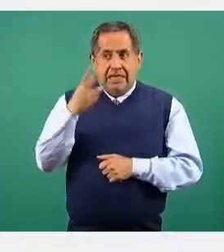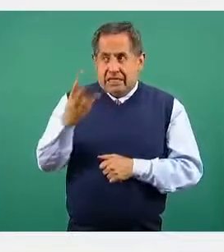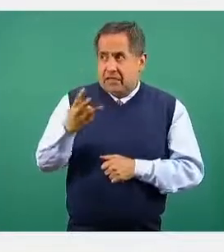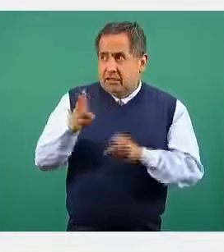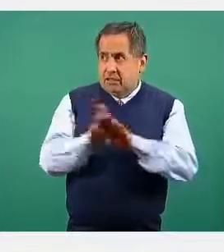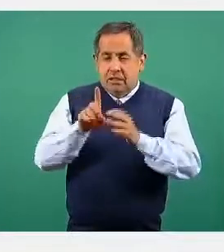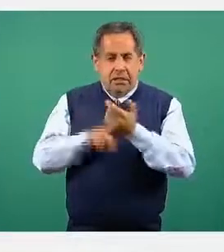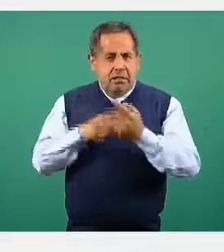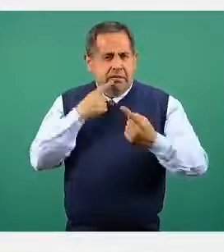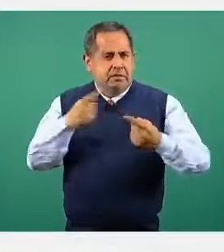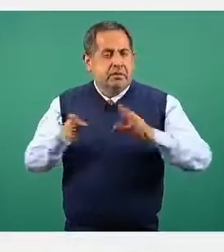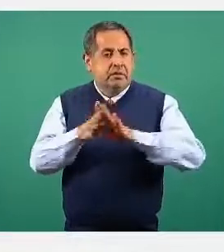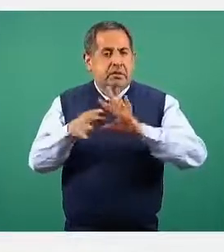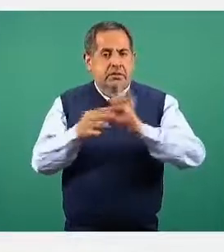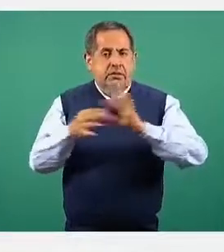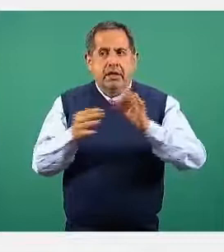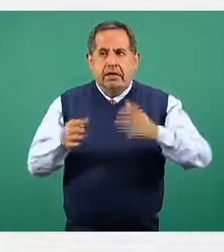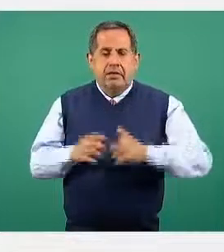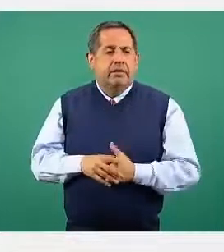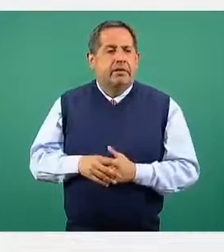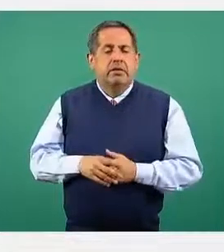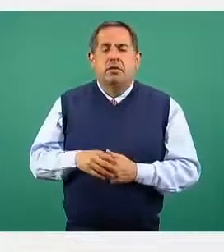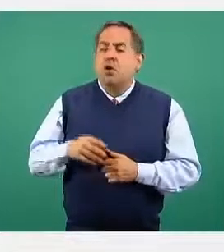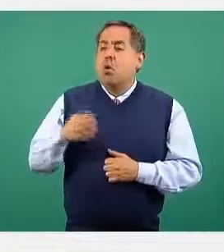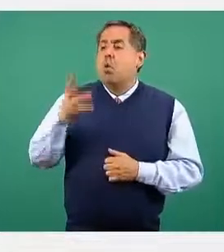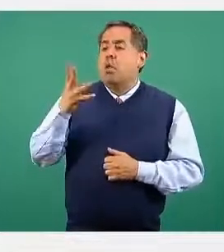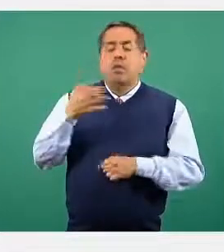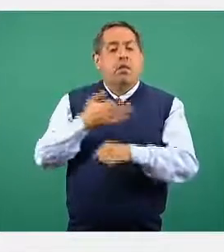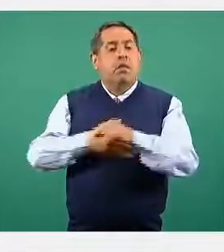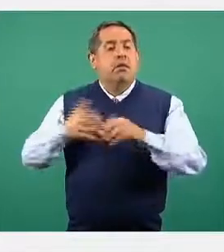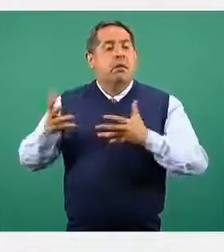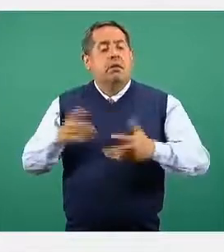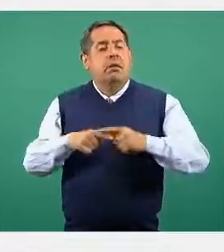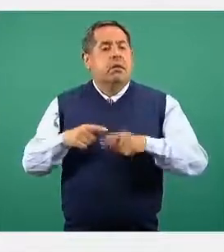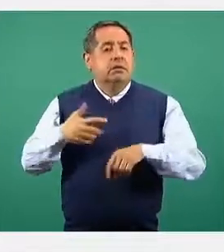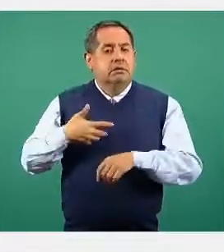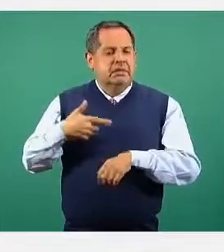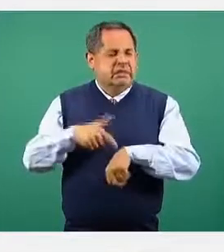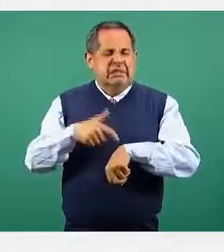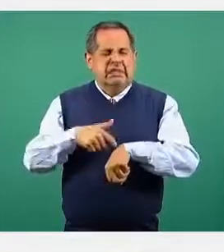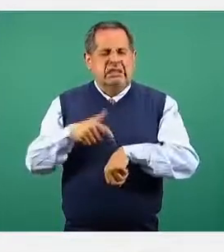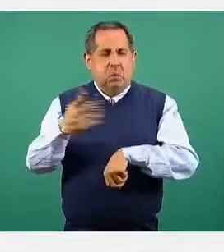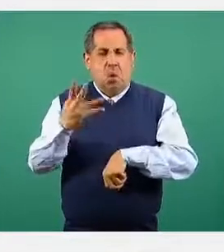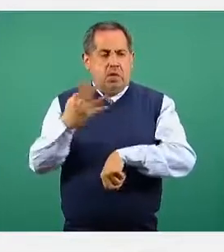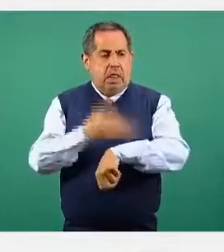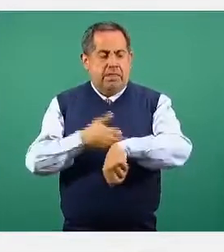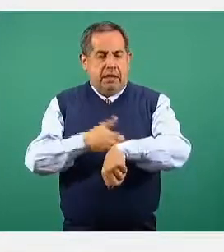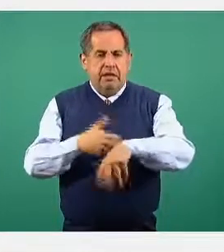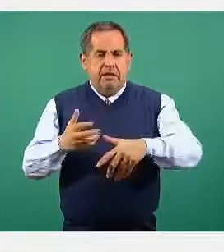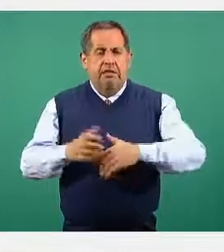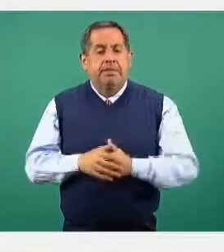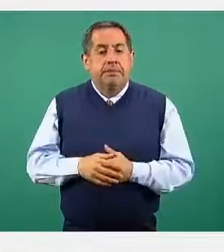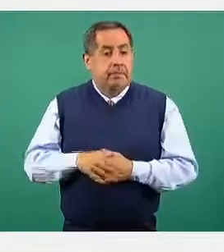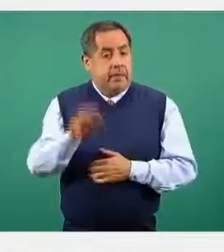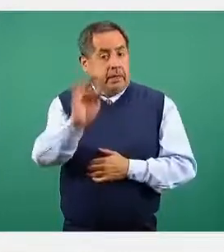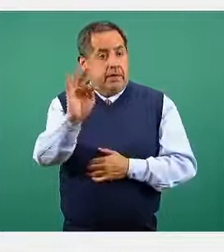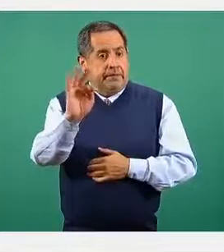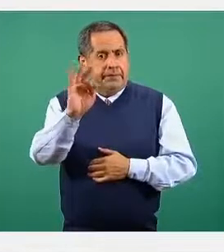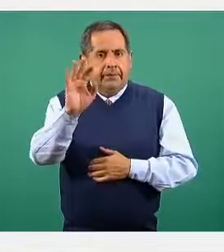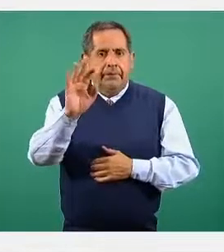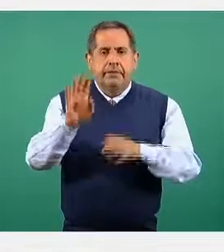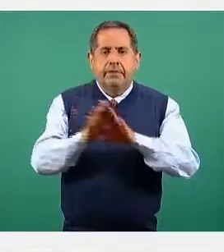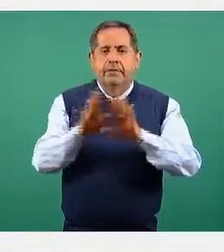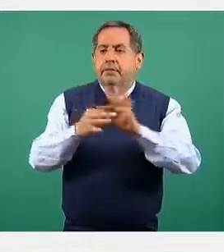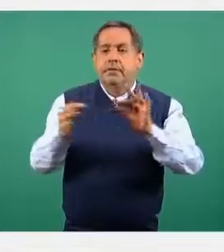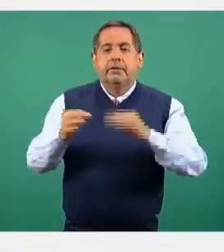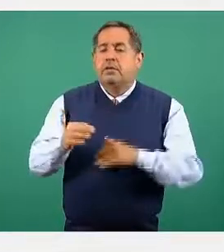49,753 dosis, hasta el corte de las 4 de la tarde, de las 16 horas. Aquí está. Y es probable que mañana veamos que se